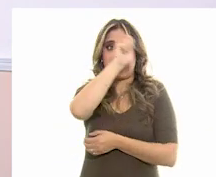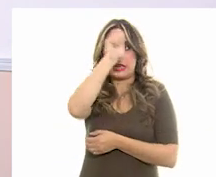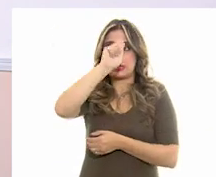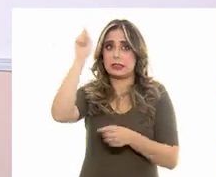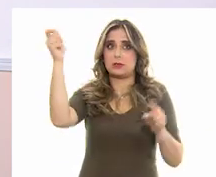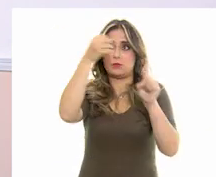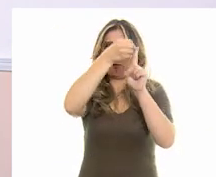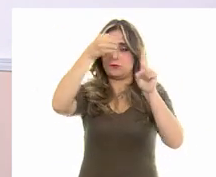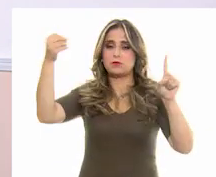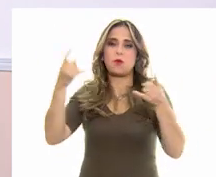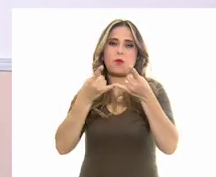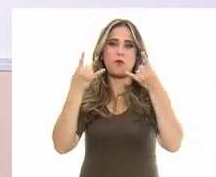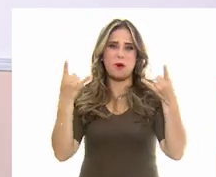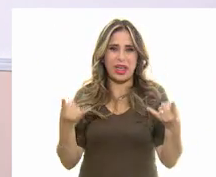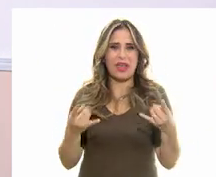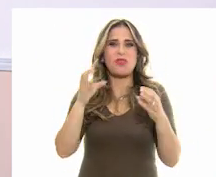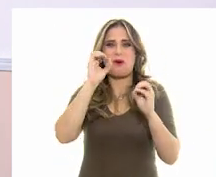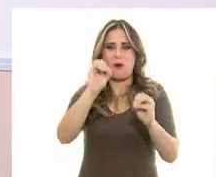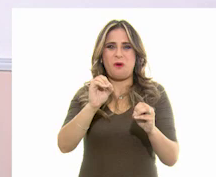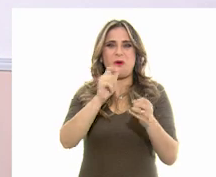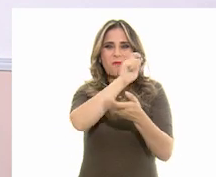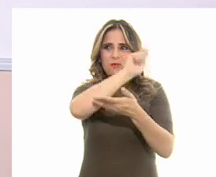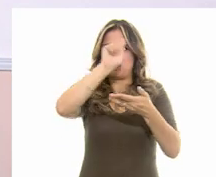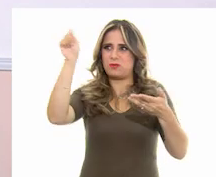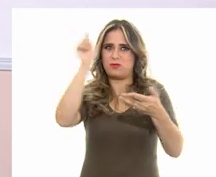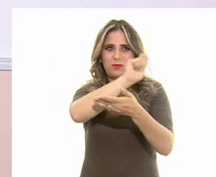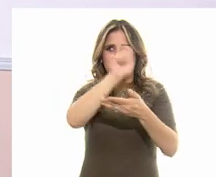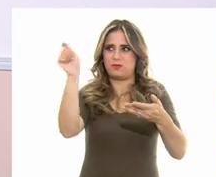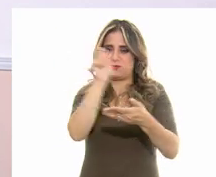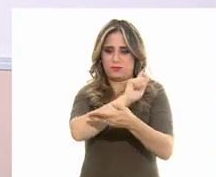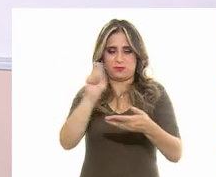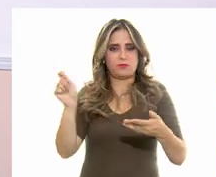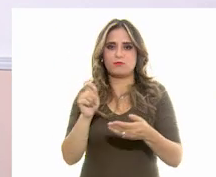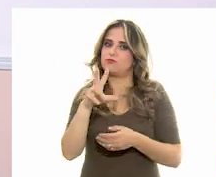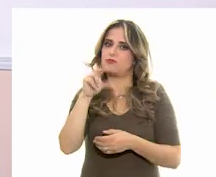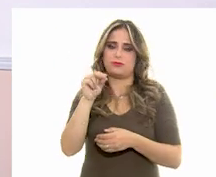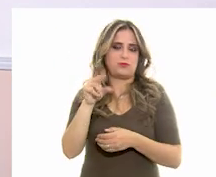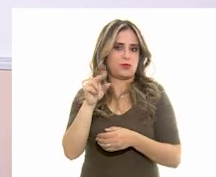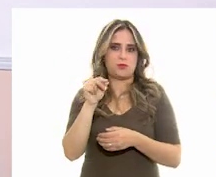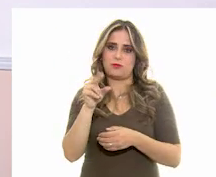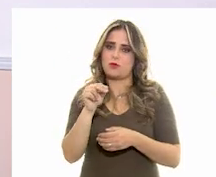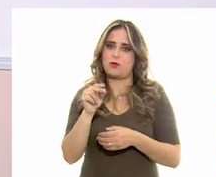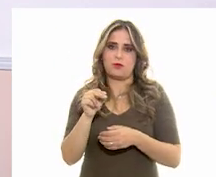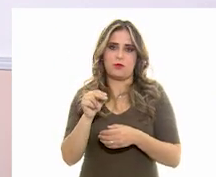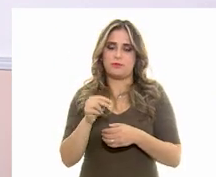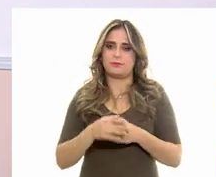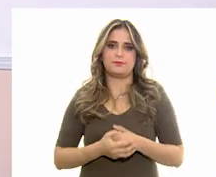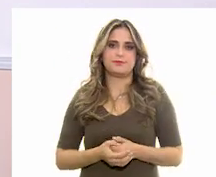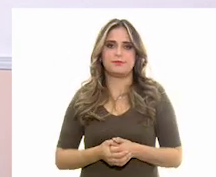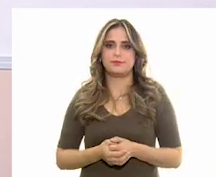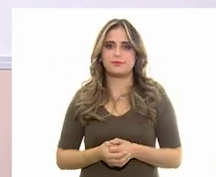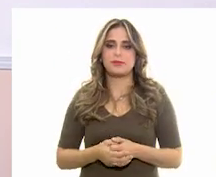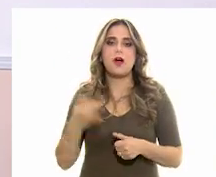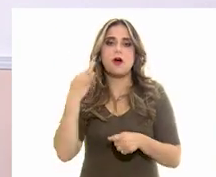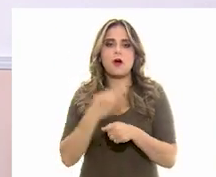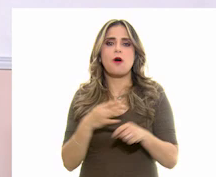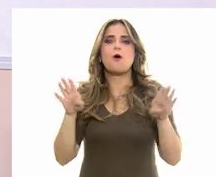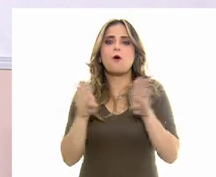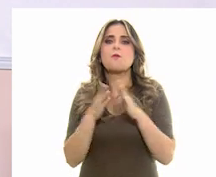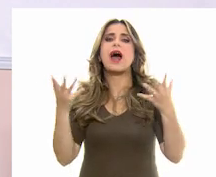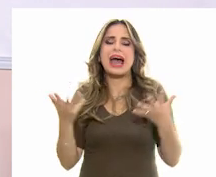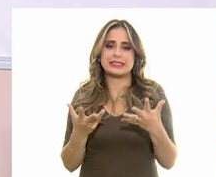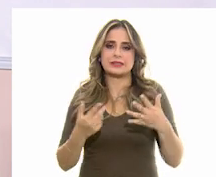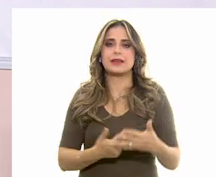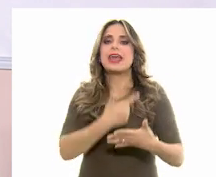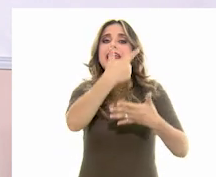como un cuento o o una fábula o una receta de cocina. Ok. Vamos a hacer una lista